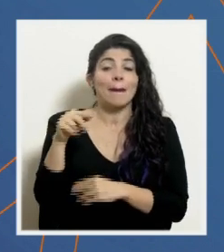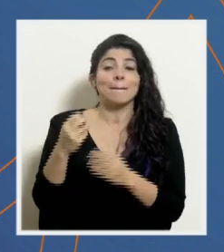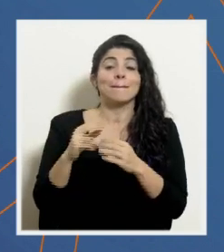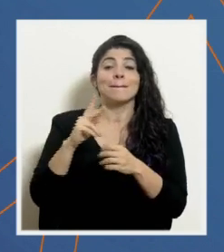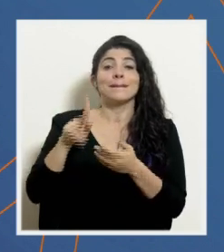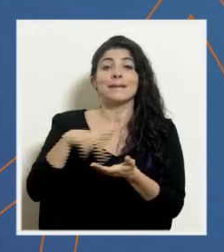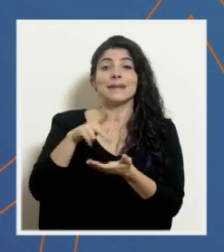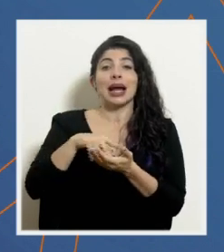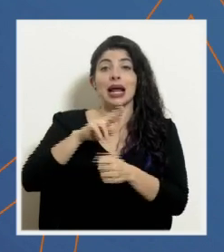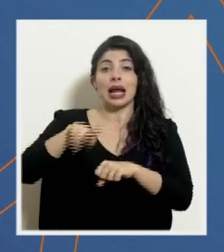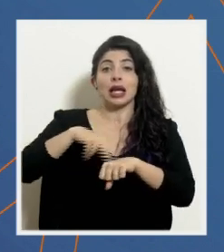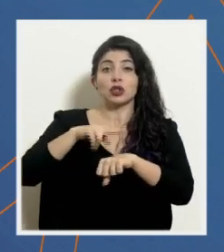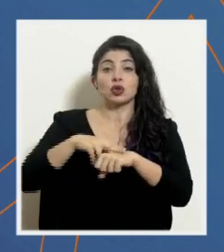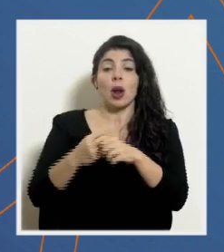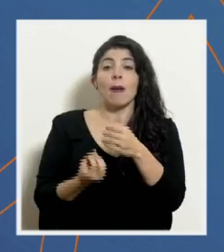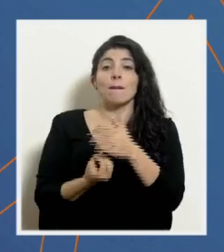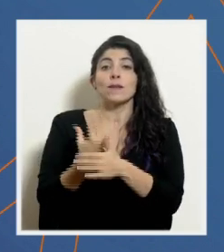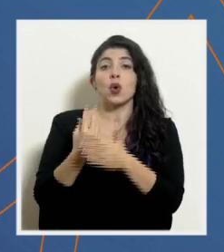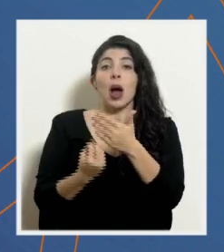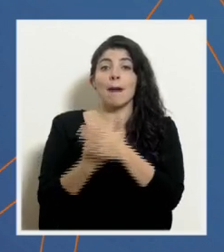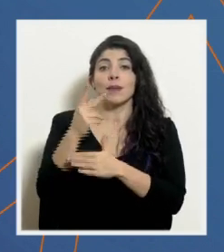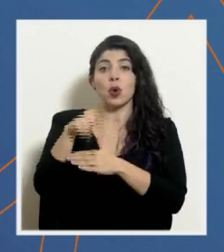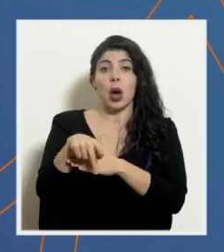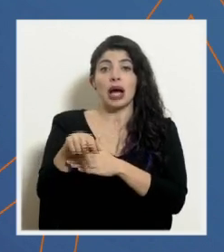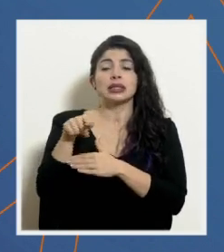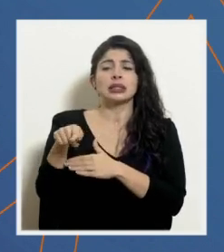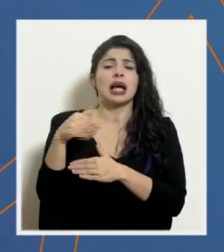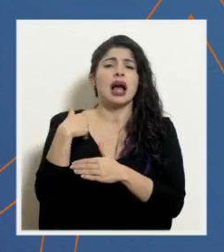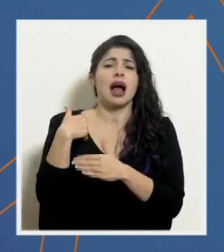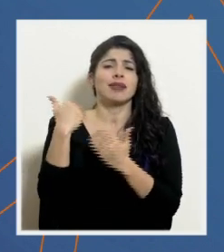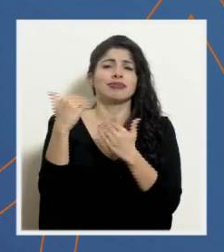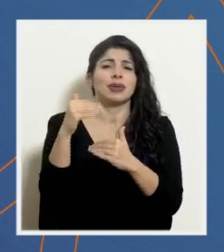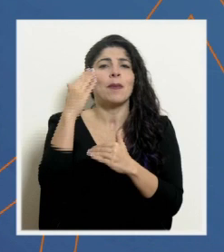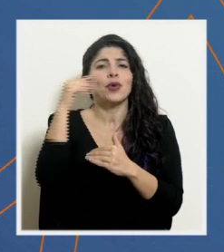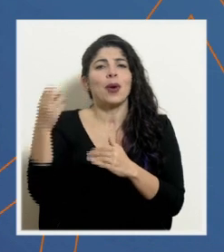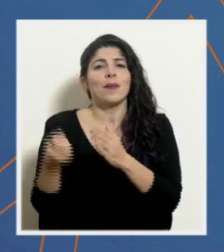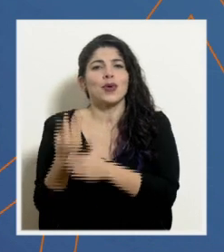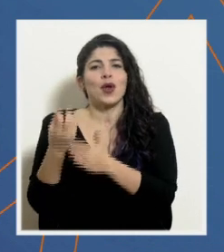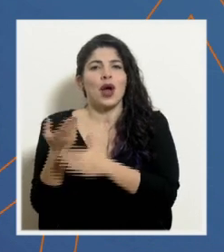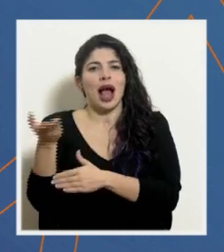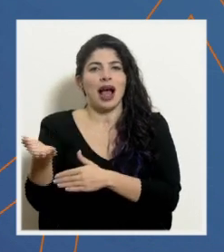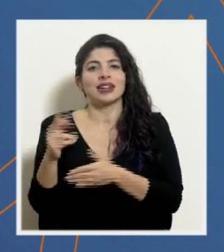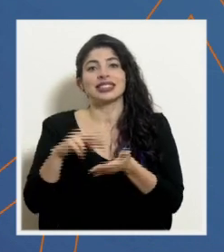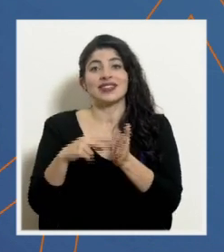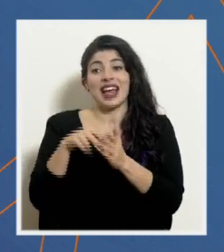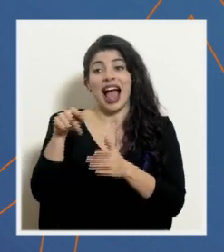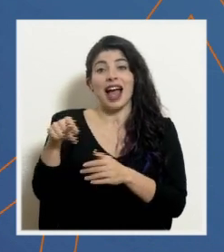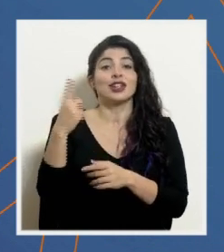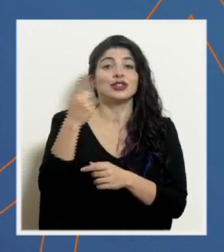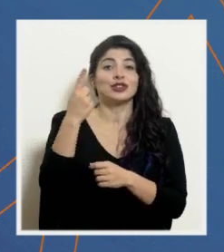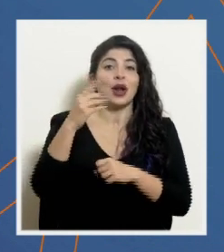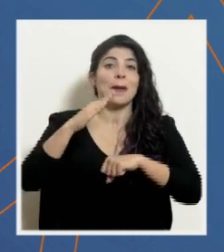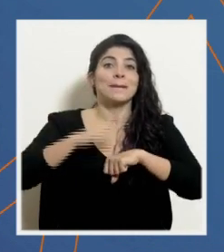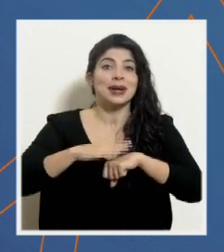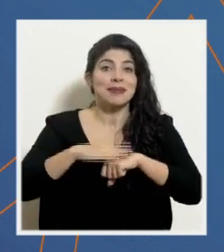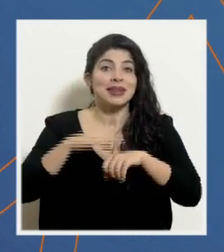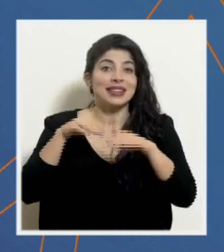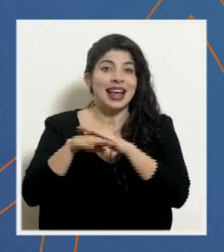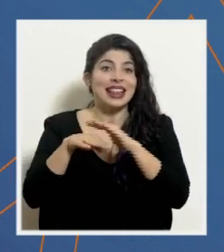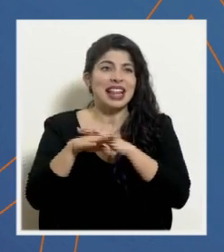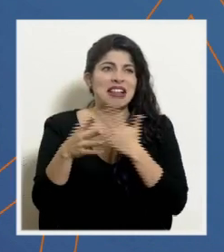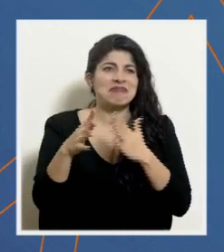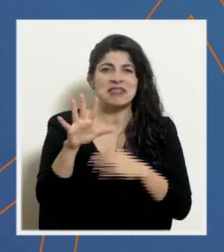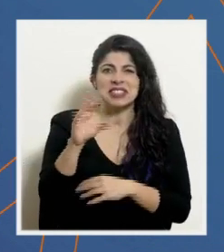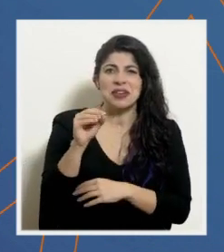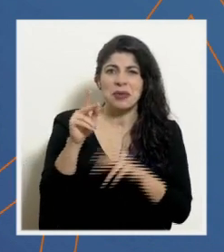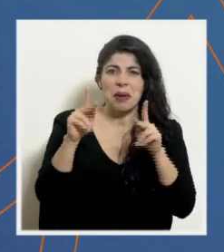Parque Nacional Volcán Poás tiene un aforo reducido por la amenaza volcánica, es decir, solo se permite el ingreso de aproximadamente